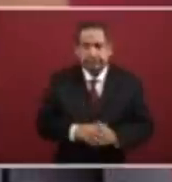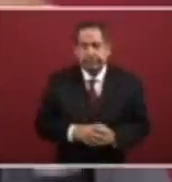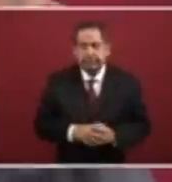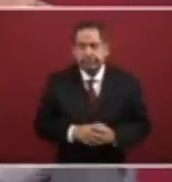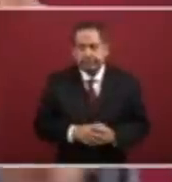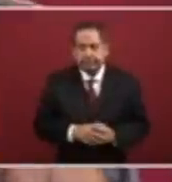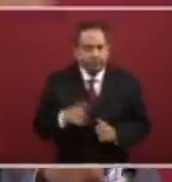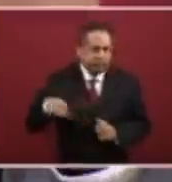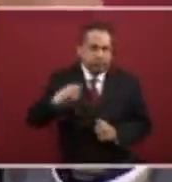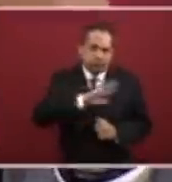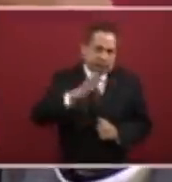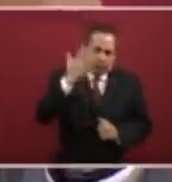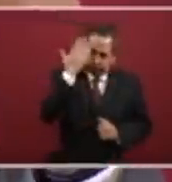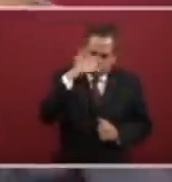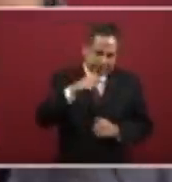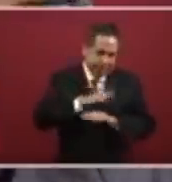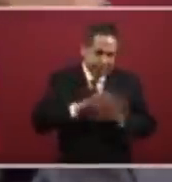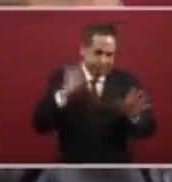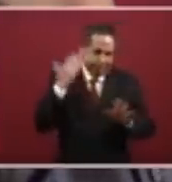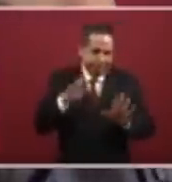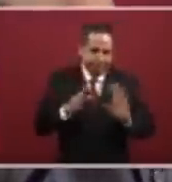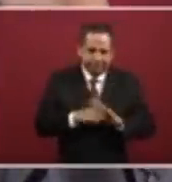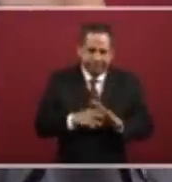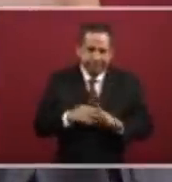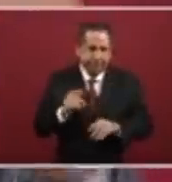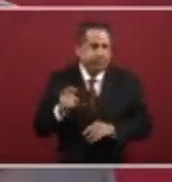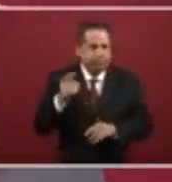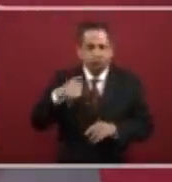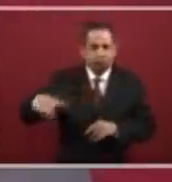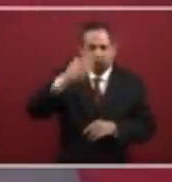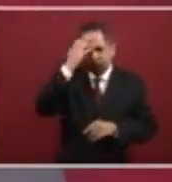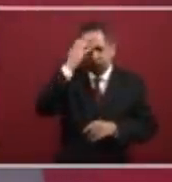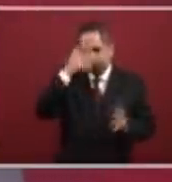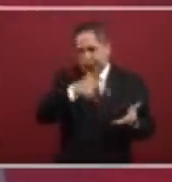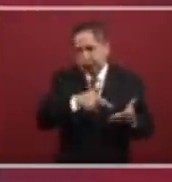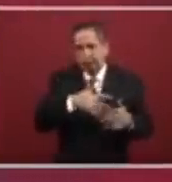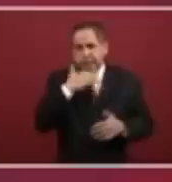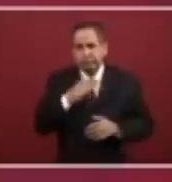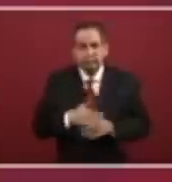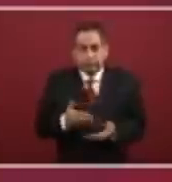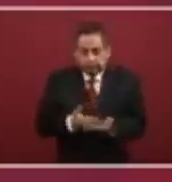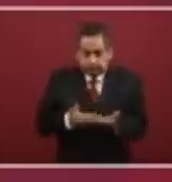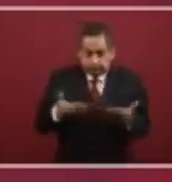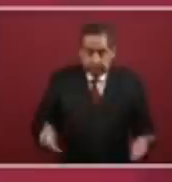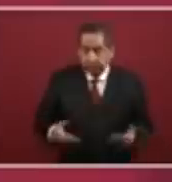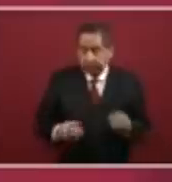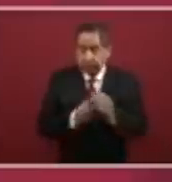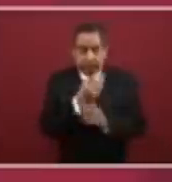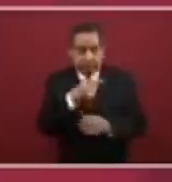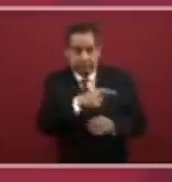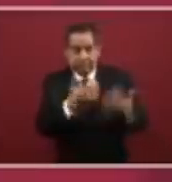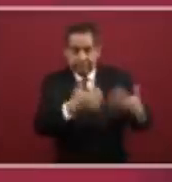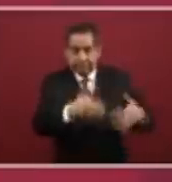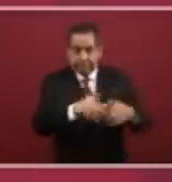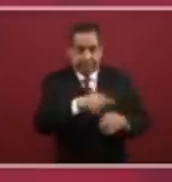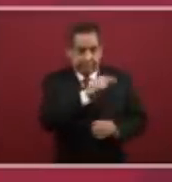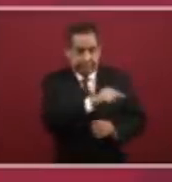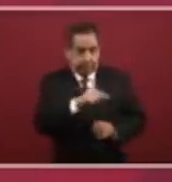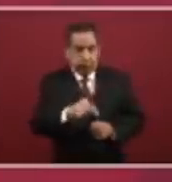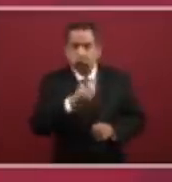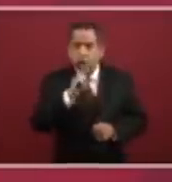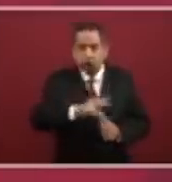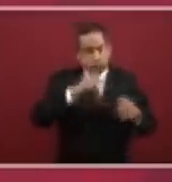Eso lo saben ustedes y es de dominio público. Estas empresas se dedican a